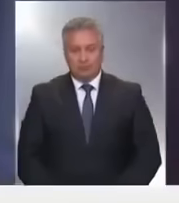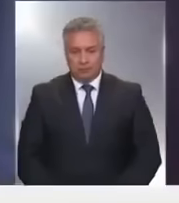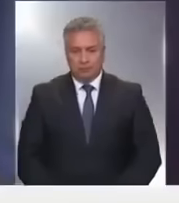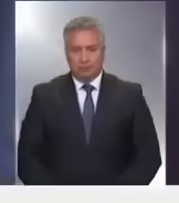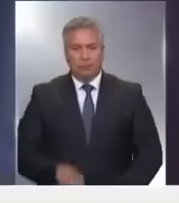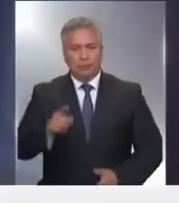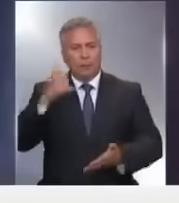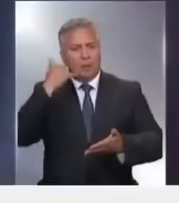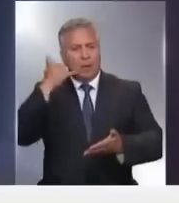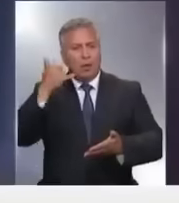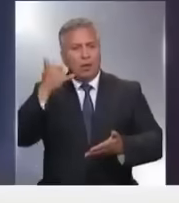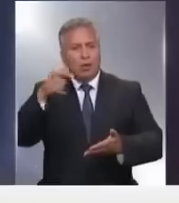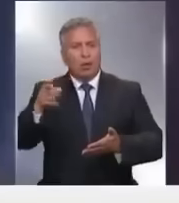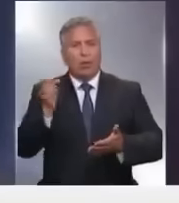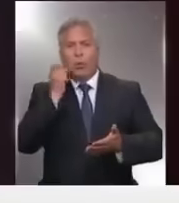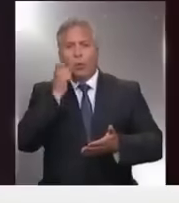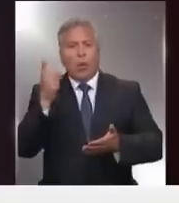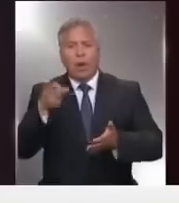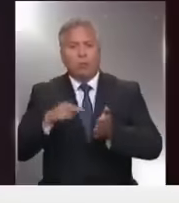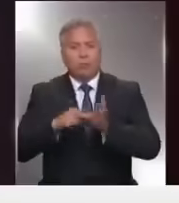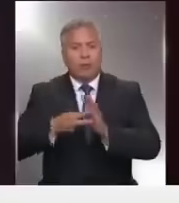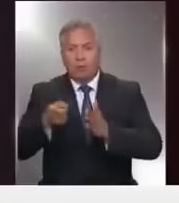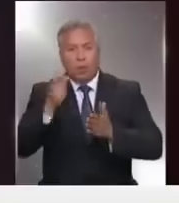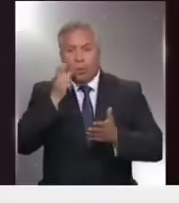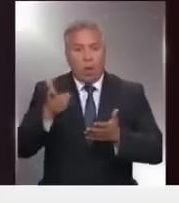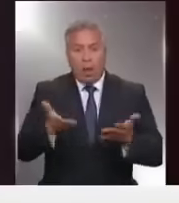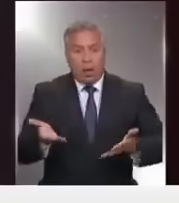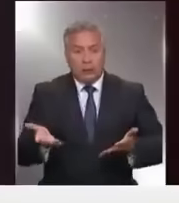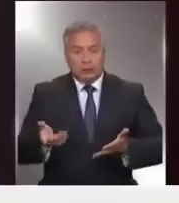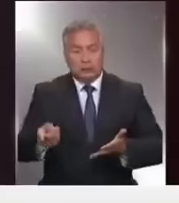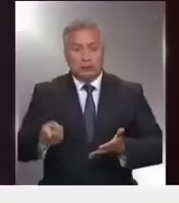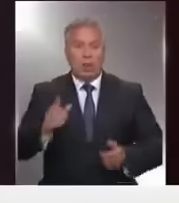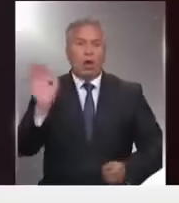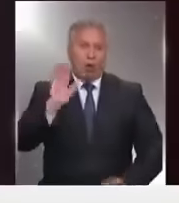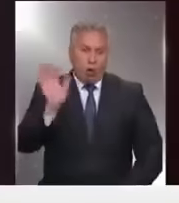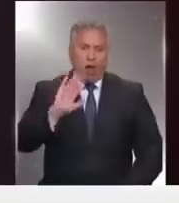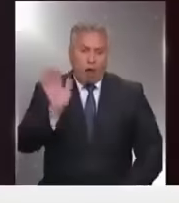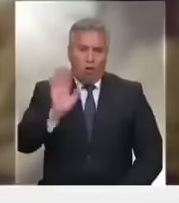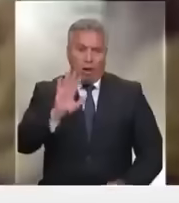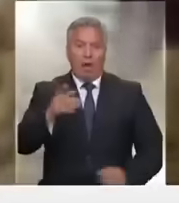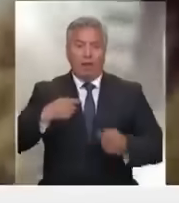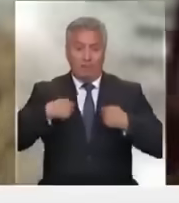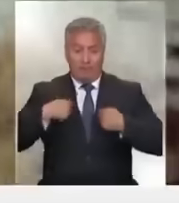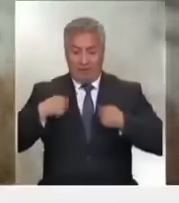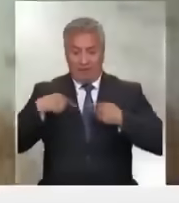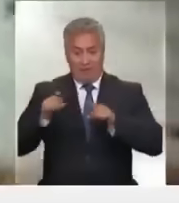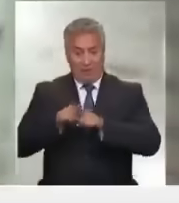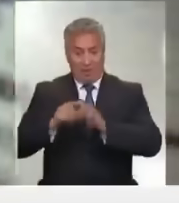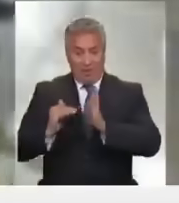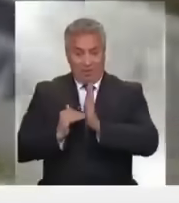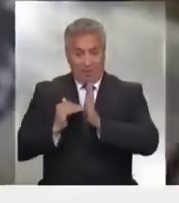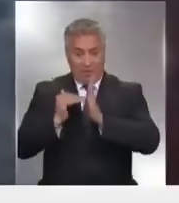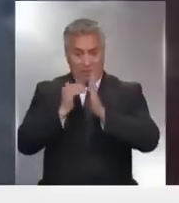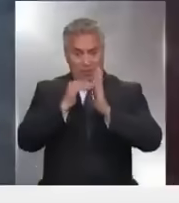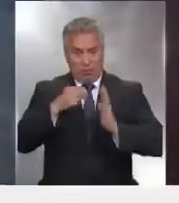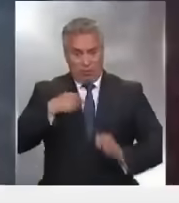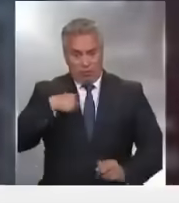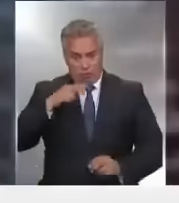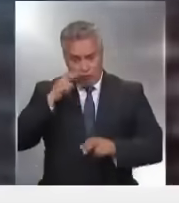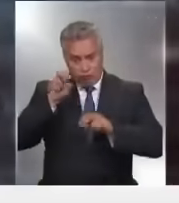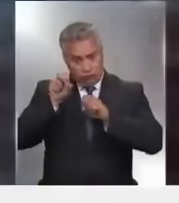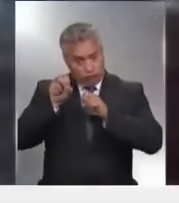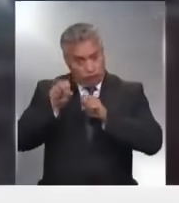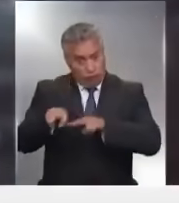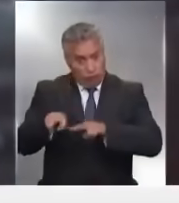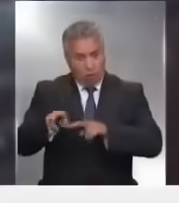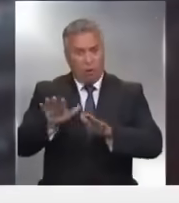¿Emergencia? ¿Aló? ¿Y cuál es su urgencia? Hola, buenas. Mira, desde aquí en mi apartamento estoy viendo un tipo que no sé, me parece